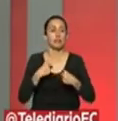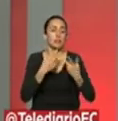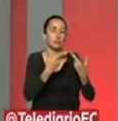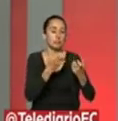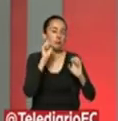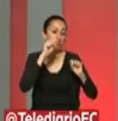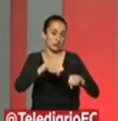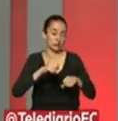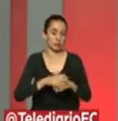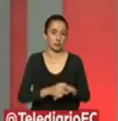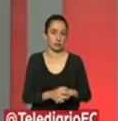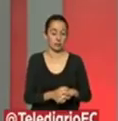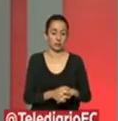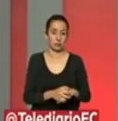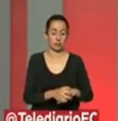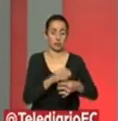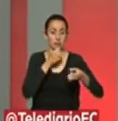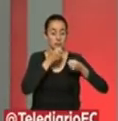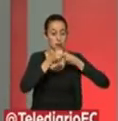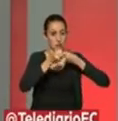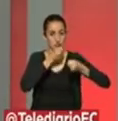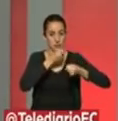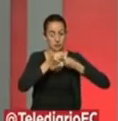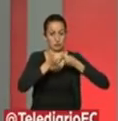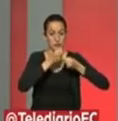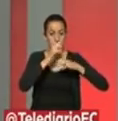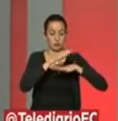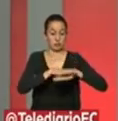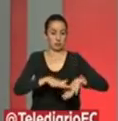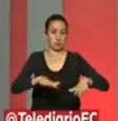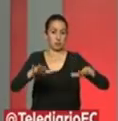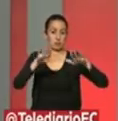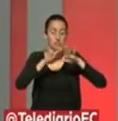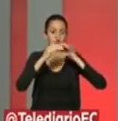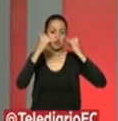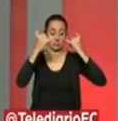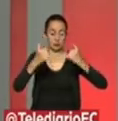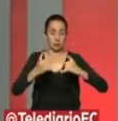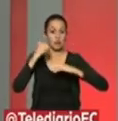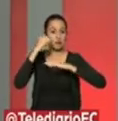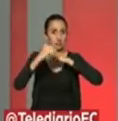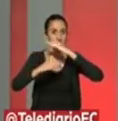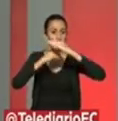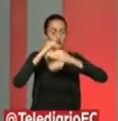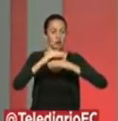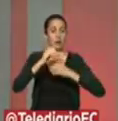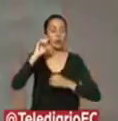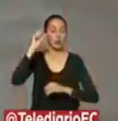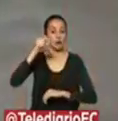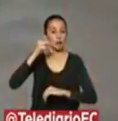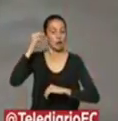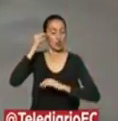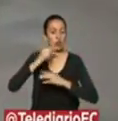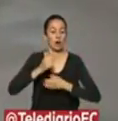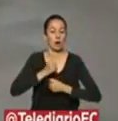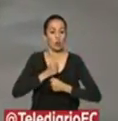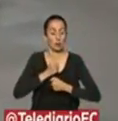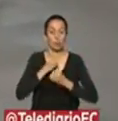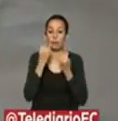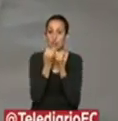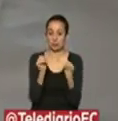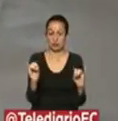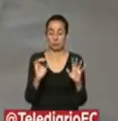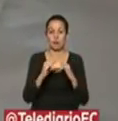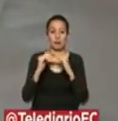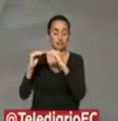Justamente empecé esta entrevista diciéndole a su inquietud periodística que lo que estamos generando es gobernabilidad, estabilidad y, por